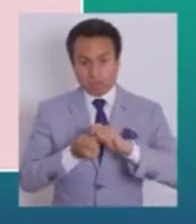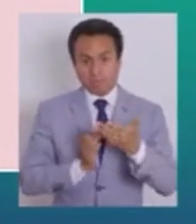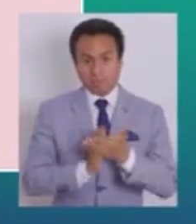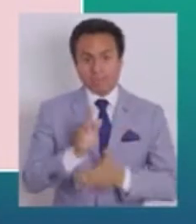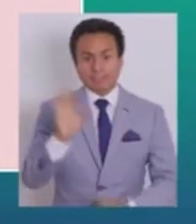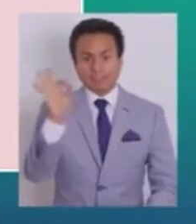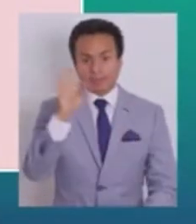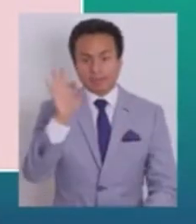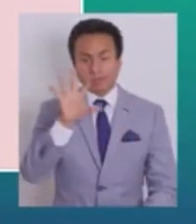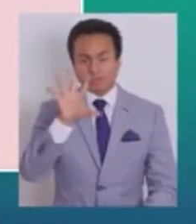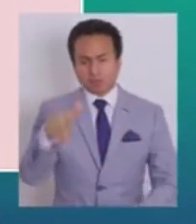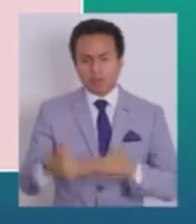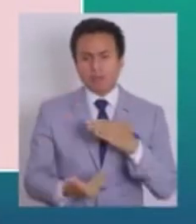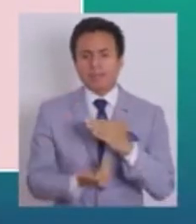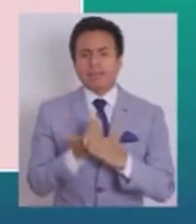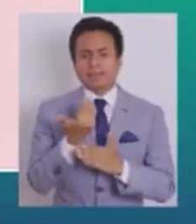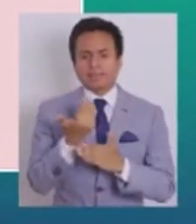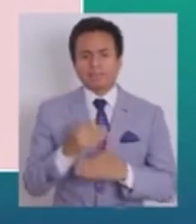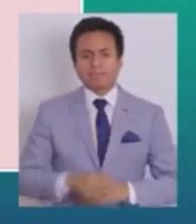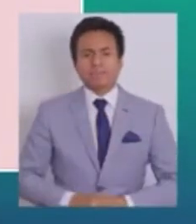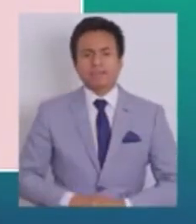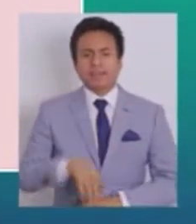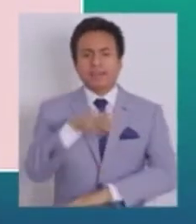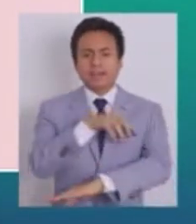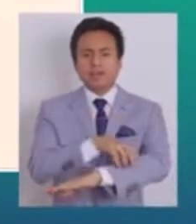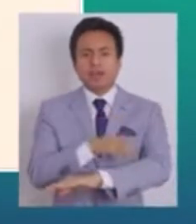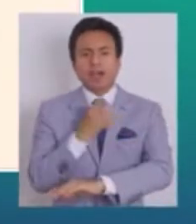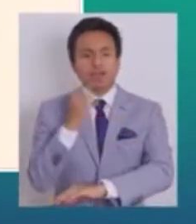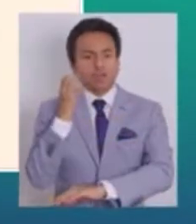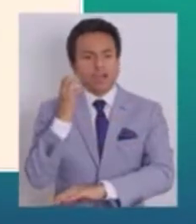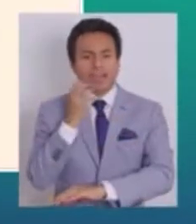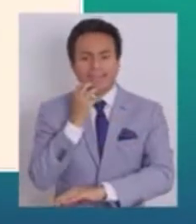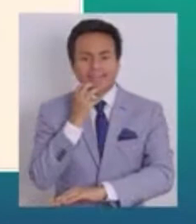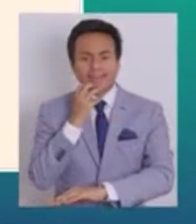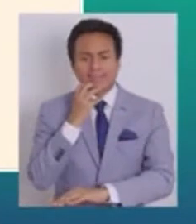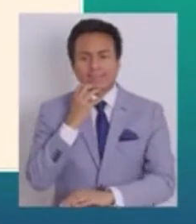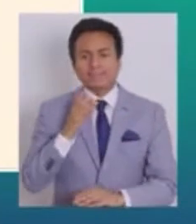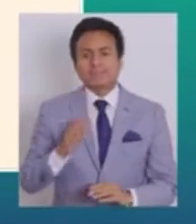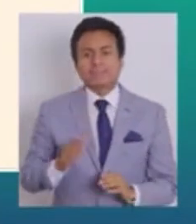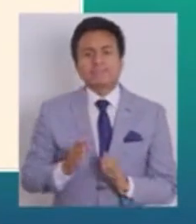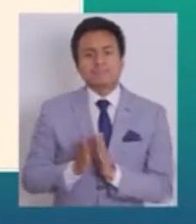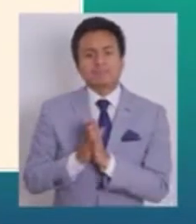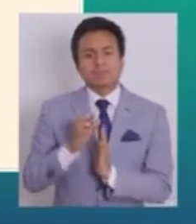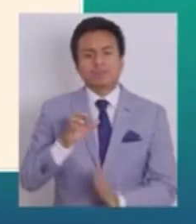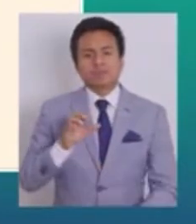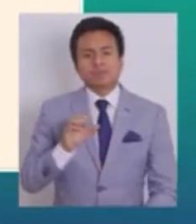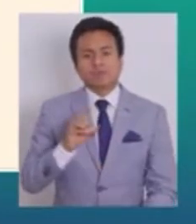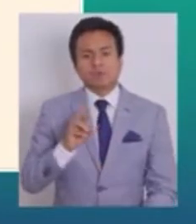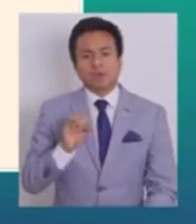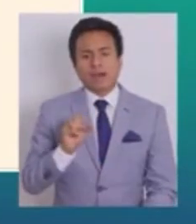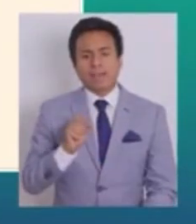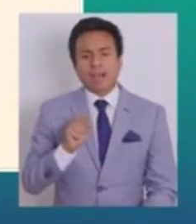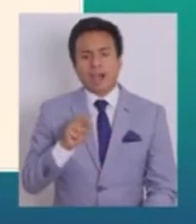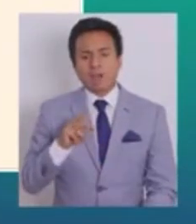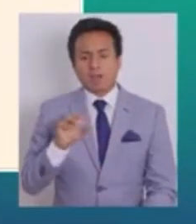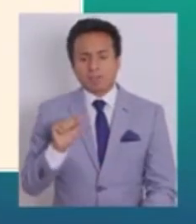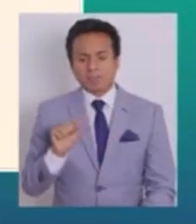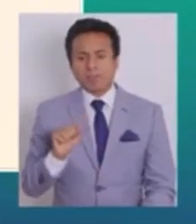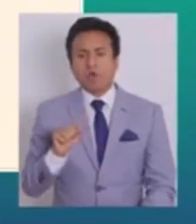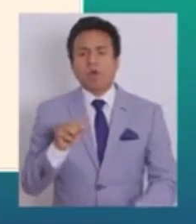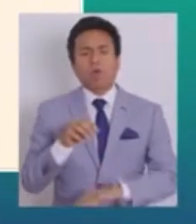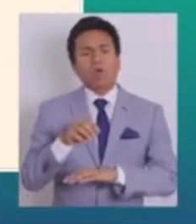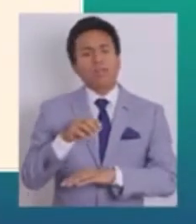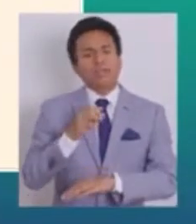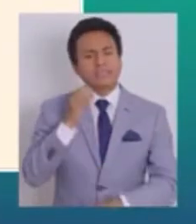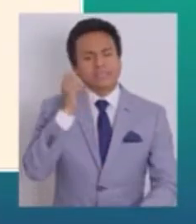día sábado a las 5 de la mañana, en la región de Antofagasta, San Pedro de Atacama, en la región de